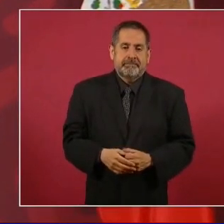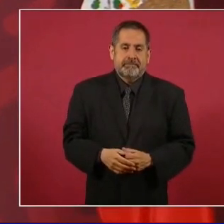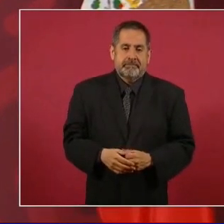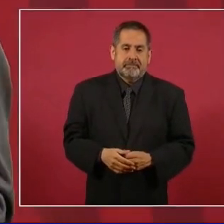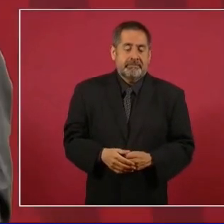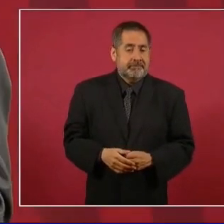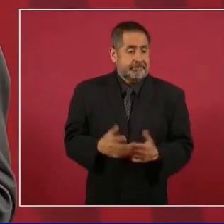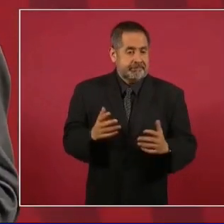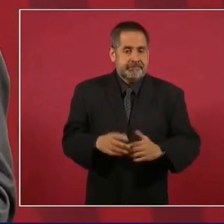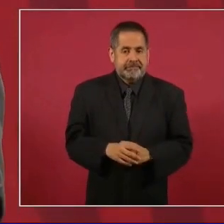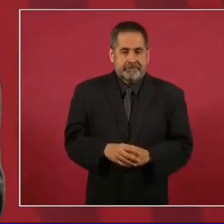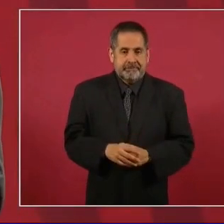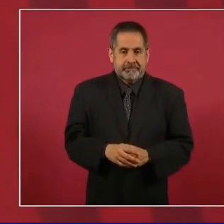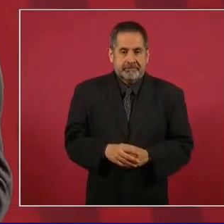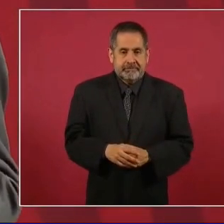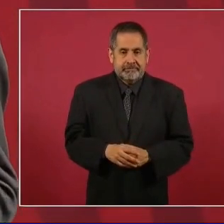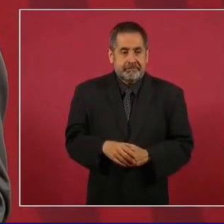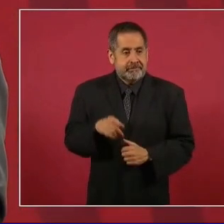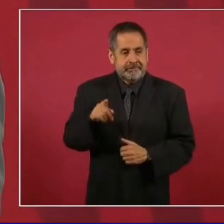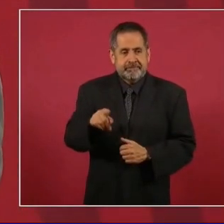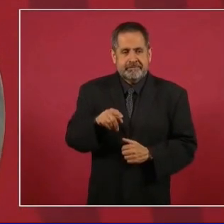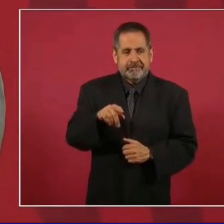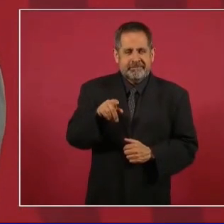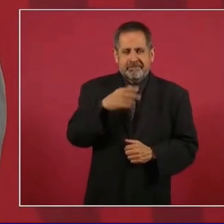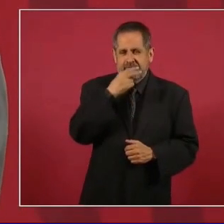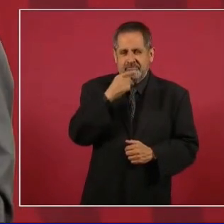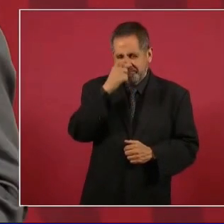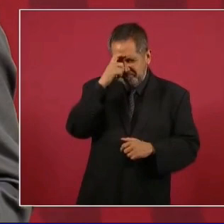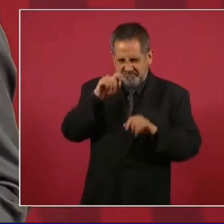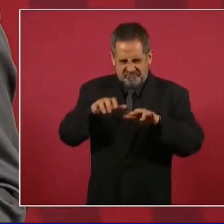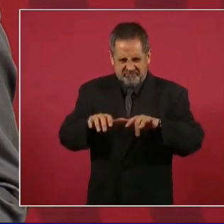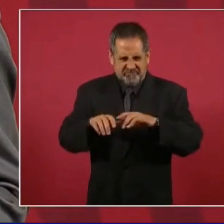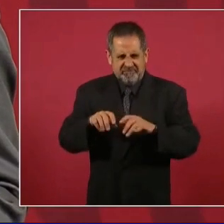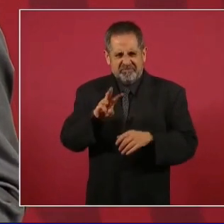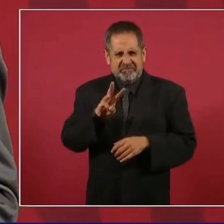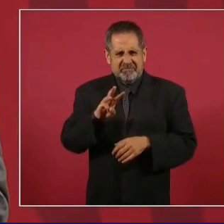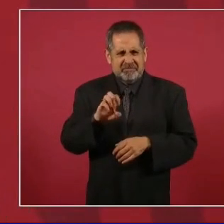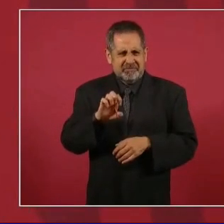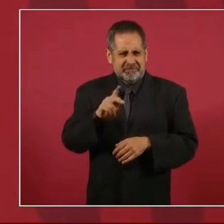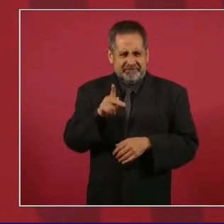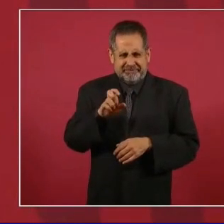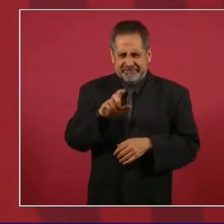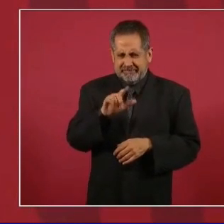Por eso Assange es un Quijote